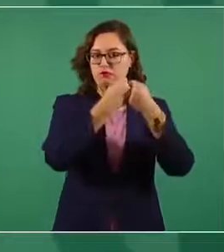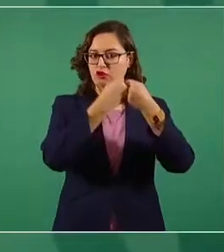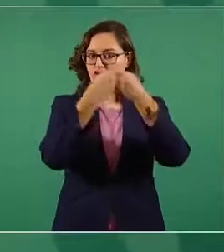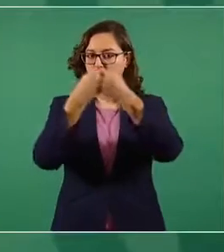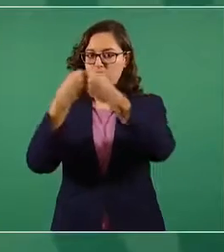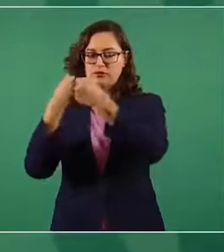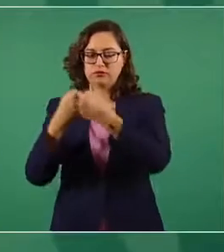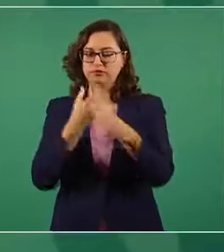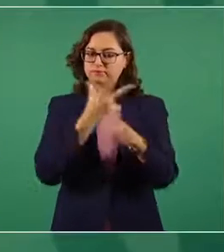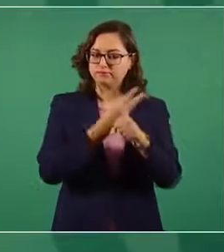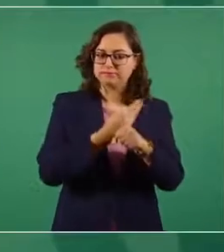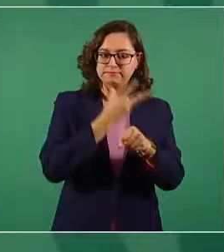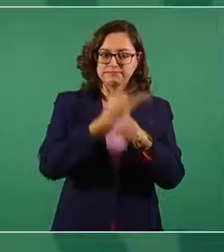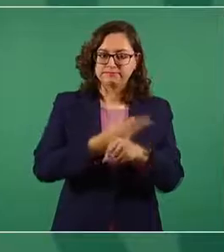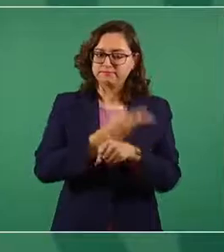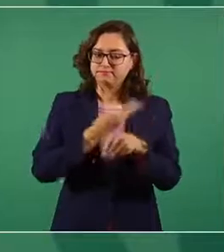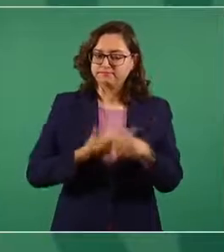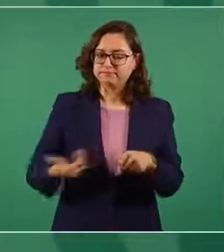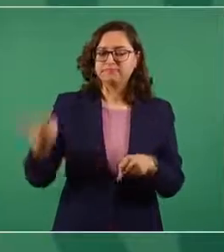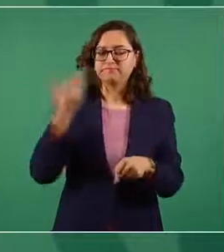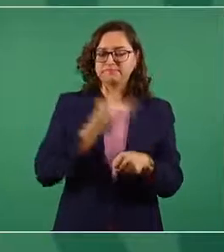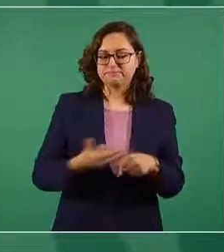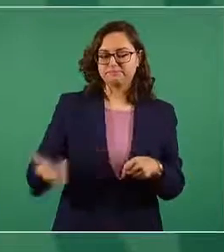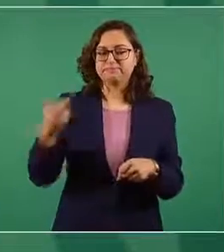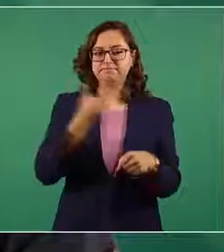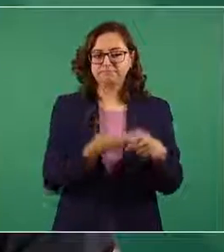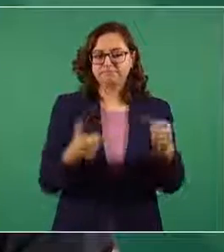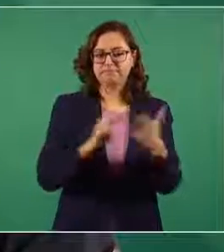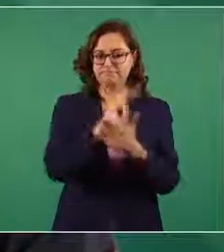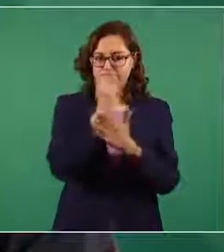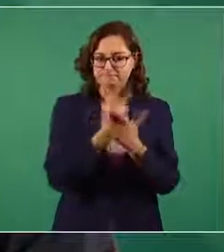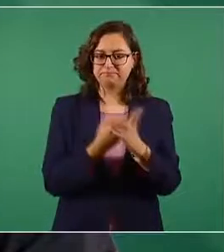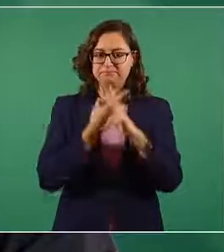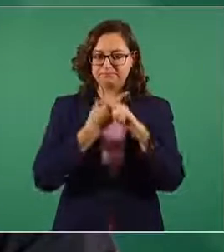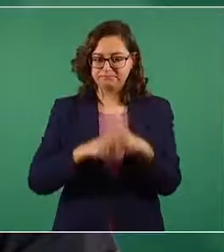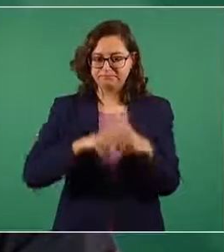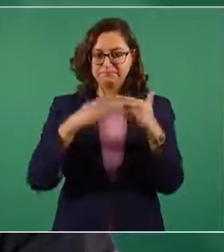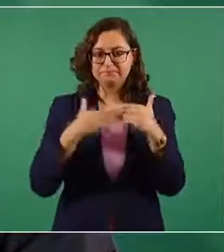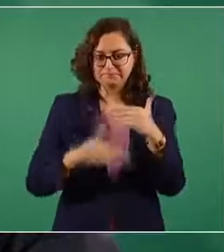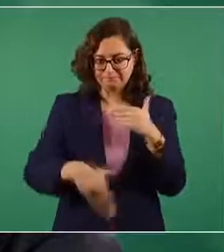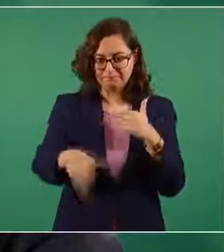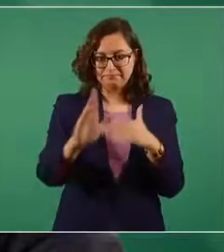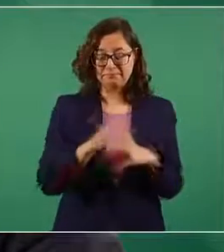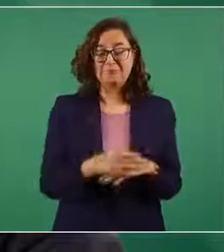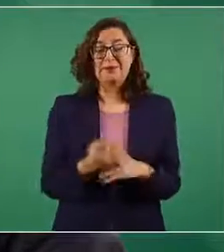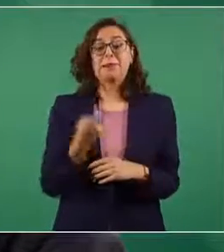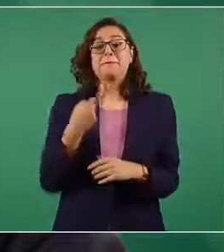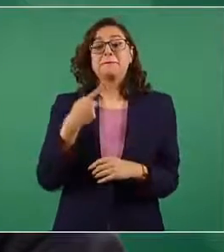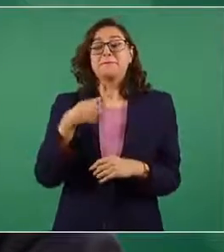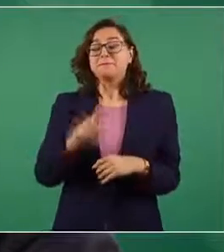fronterizas. Este es un programa que vamos a aplicar, pero estamos